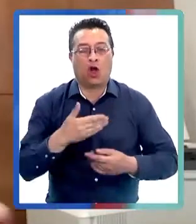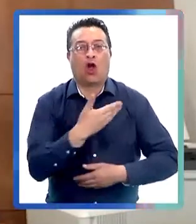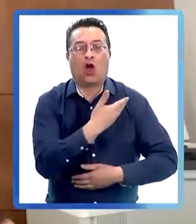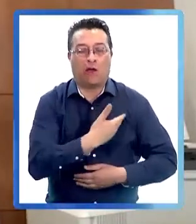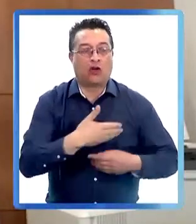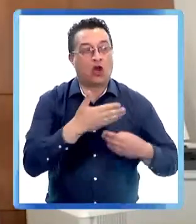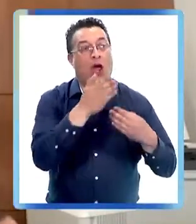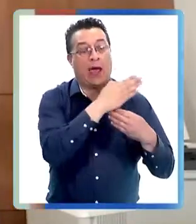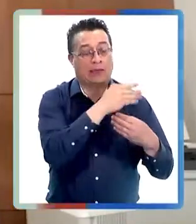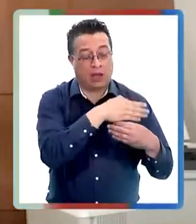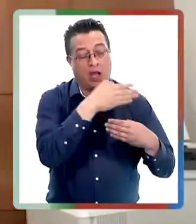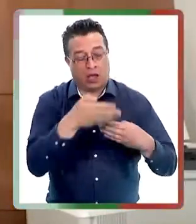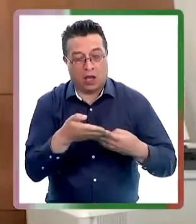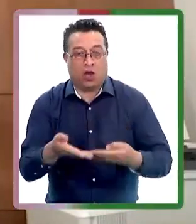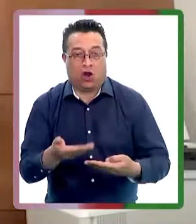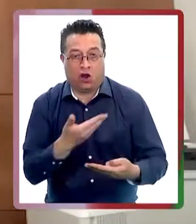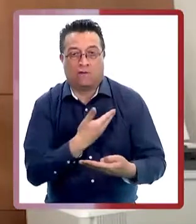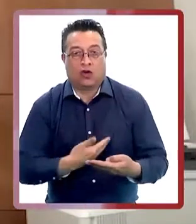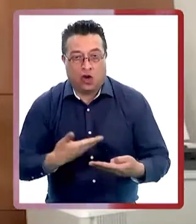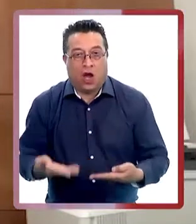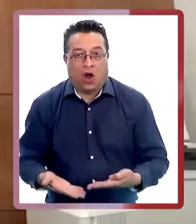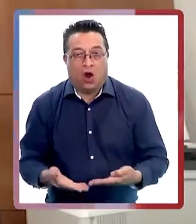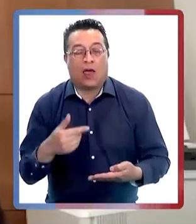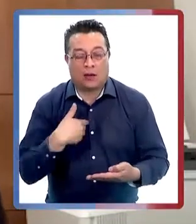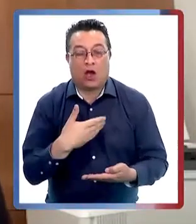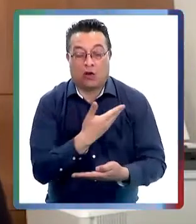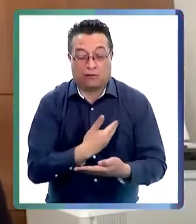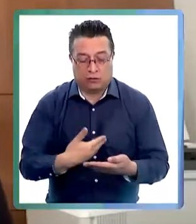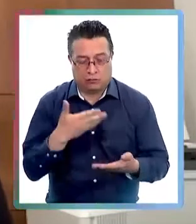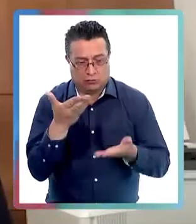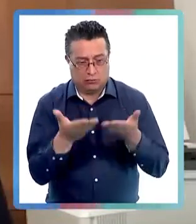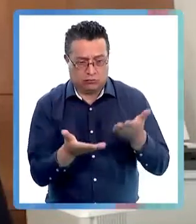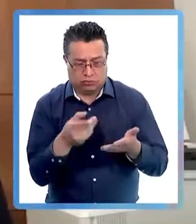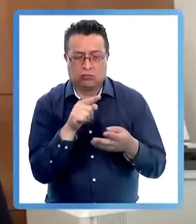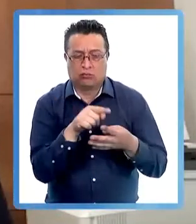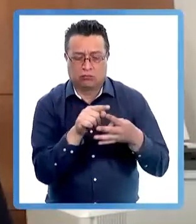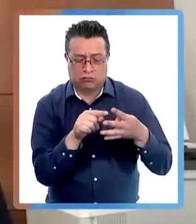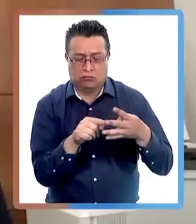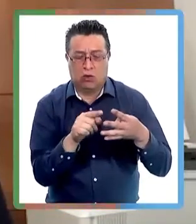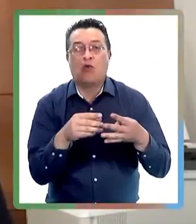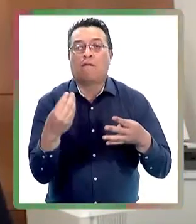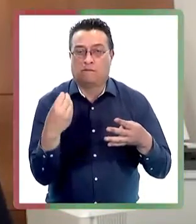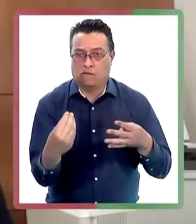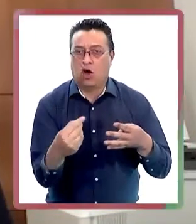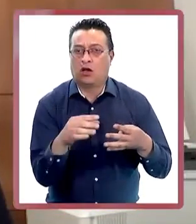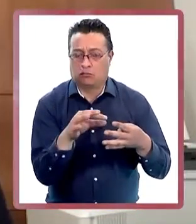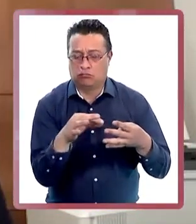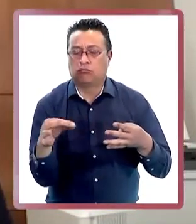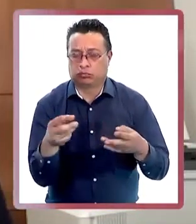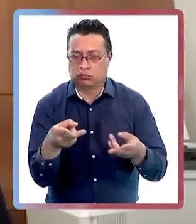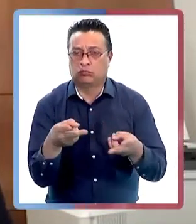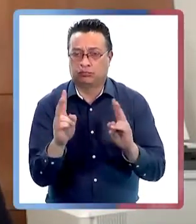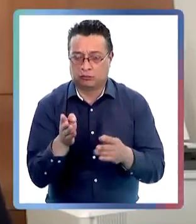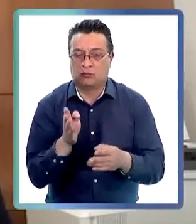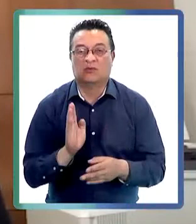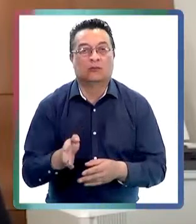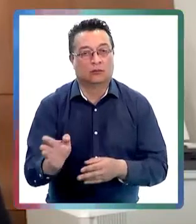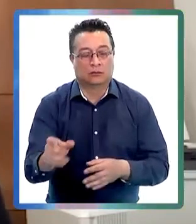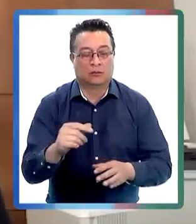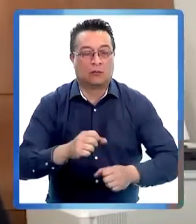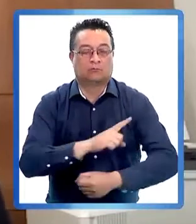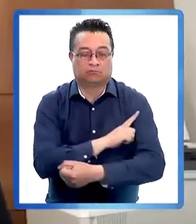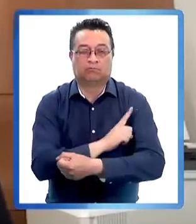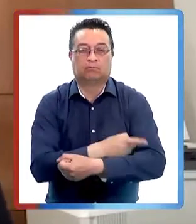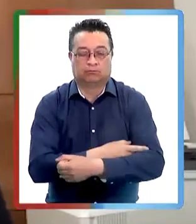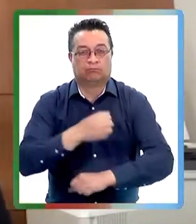del gobierno anterior a este gobierno y nuestro gobierno ha evaluado que constituye un buen instrumento para poder fortalecer